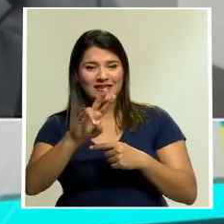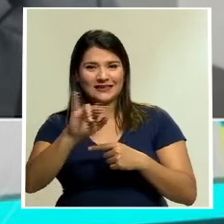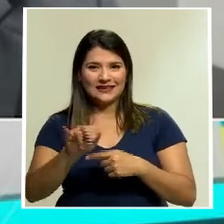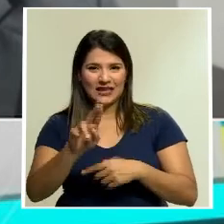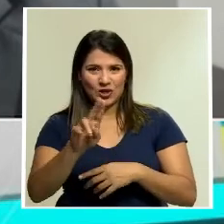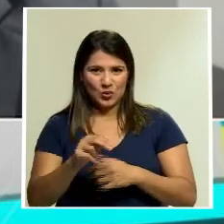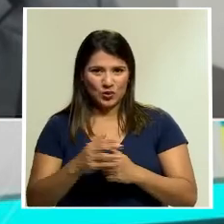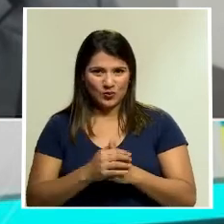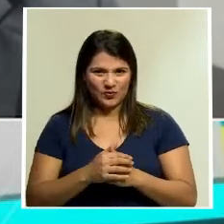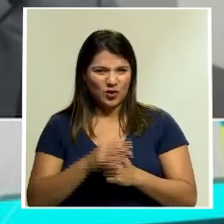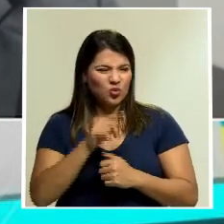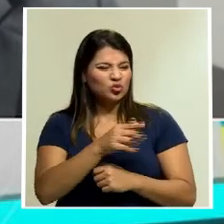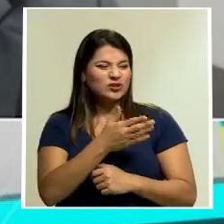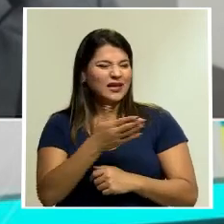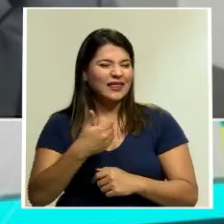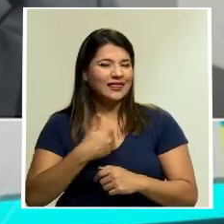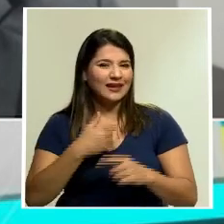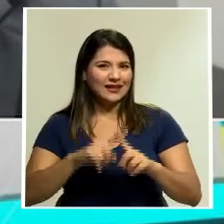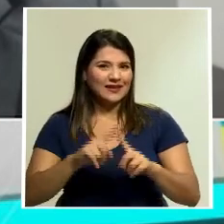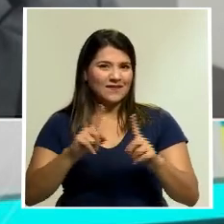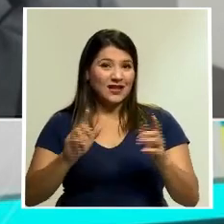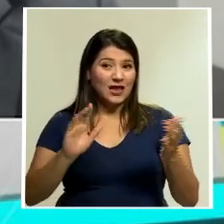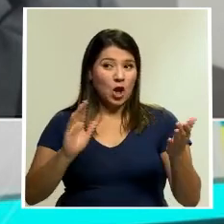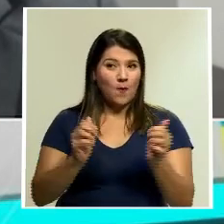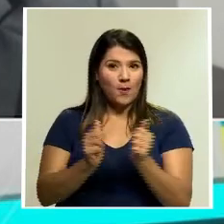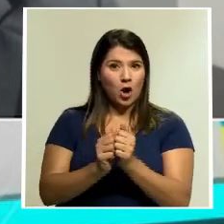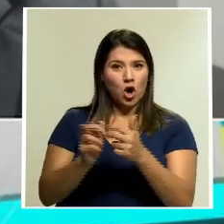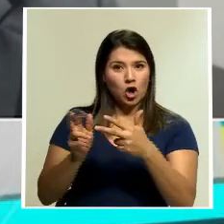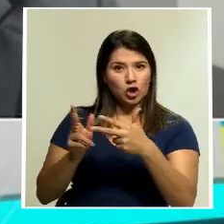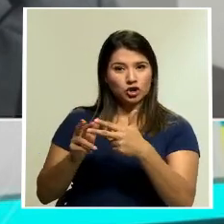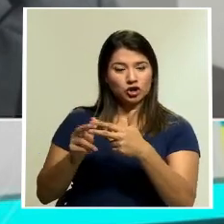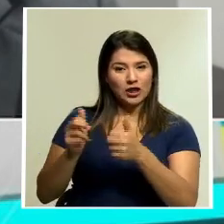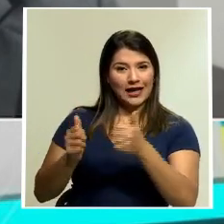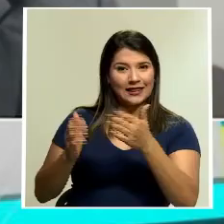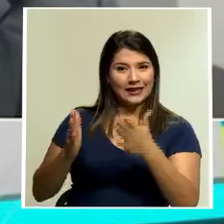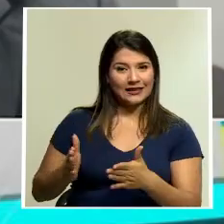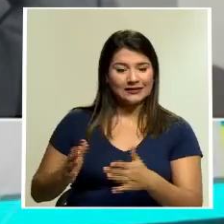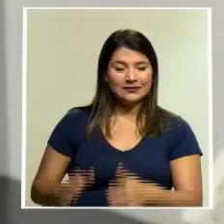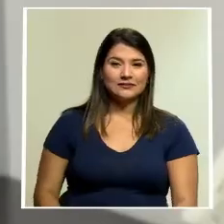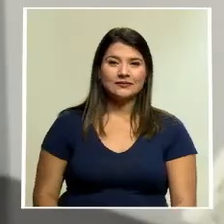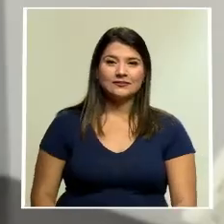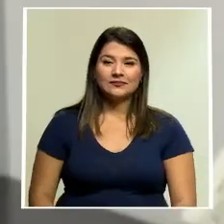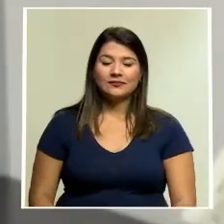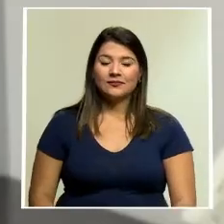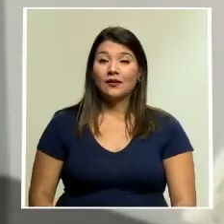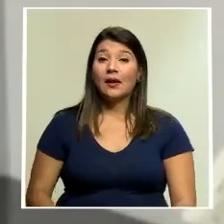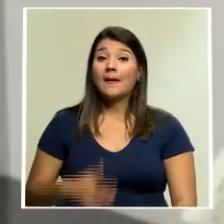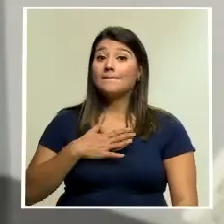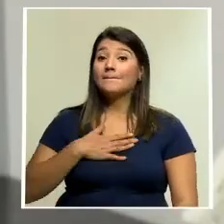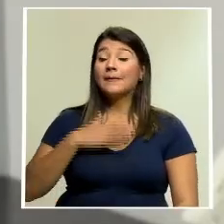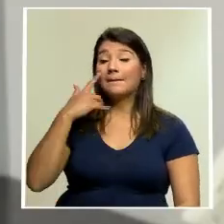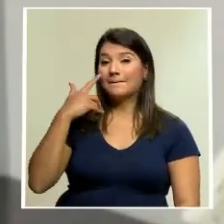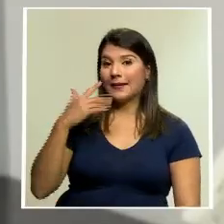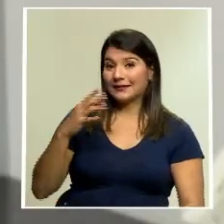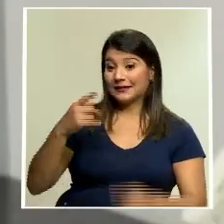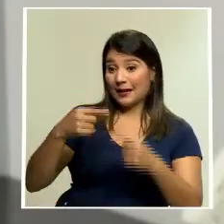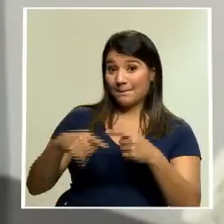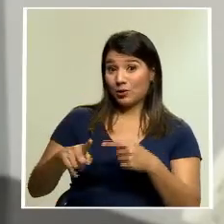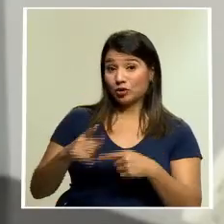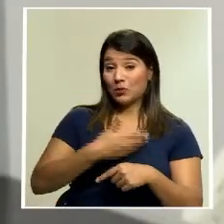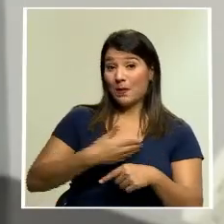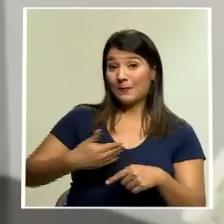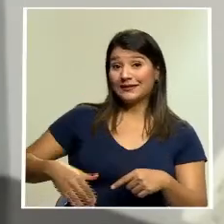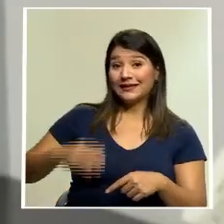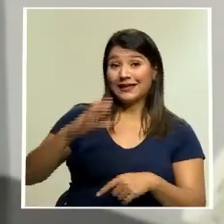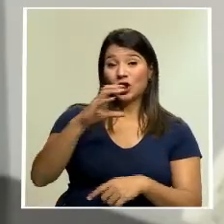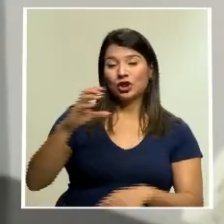junio? ¿Qué lo diferencia a usted de los otros candidatos? Bueno, me parece que el próximo presidente